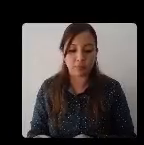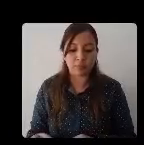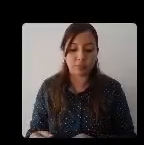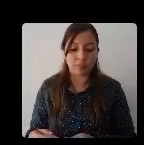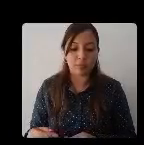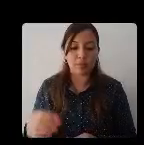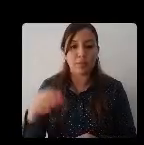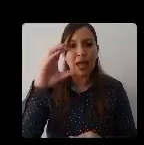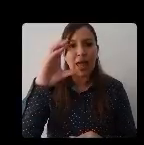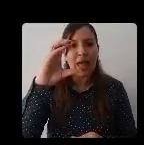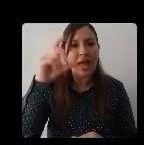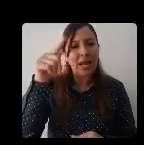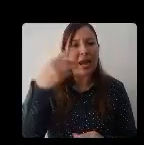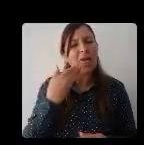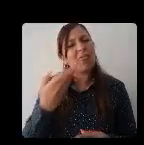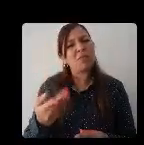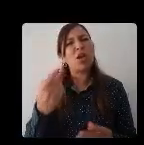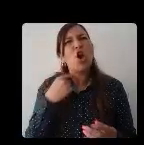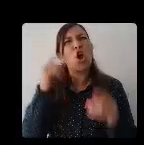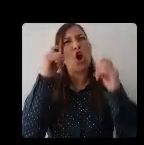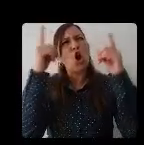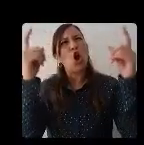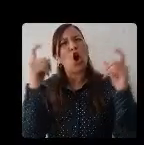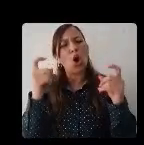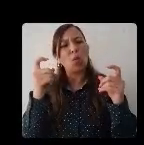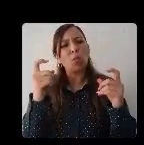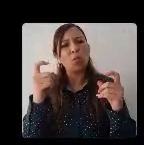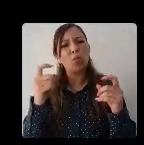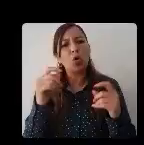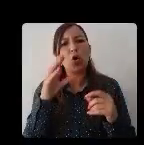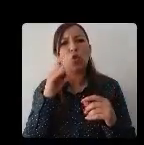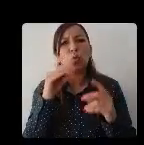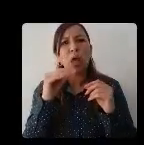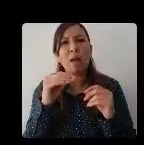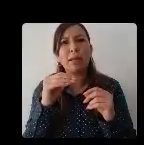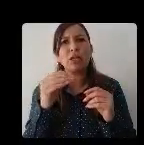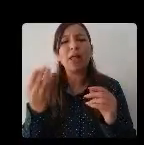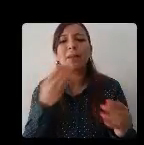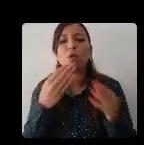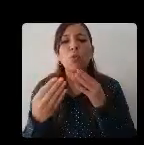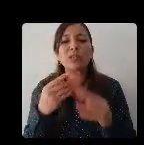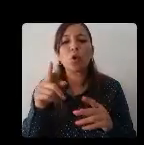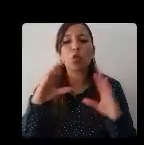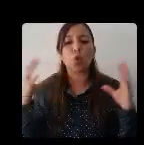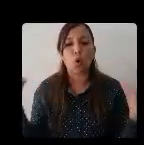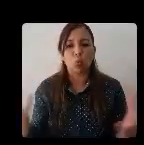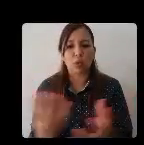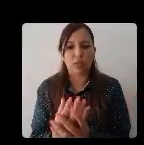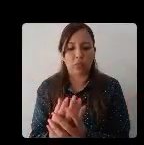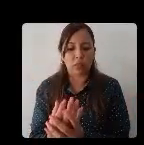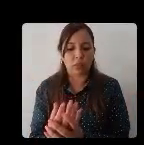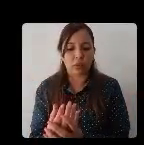Araos. Y aquí contábamos con un comité solo de turismo, ¿no? Pero